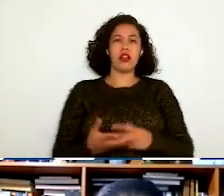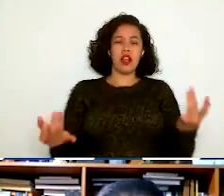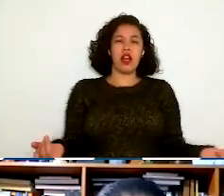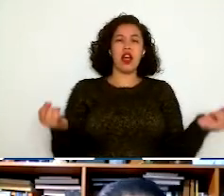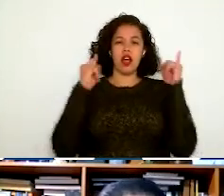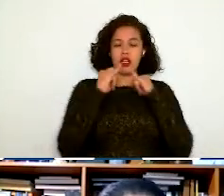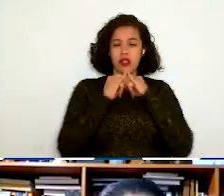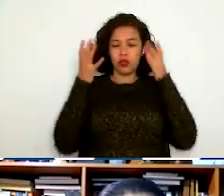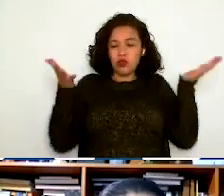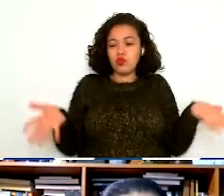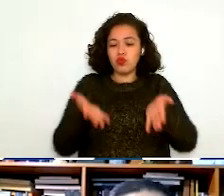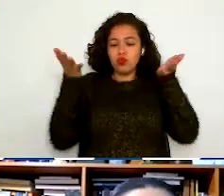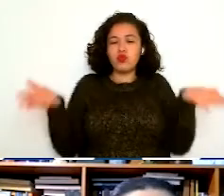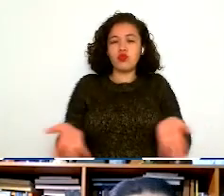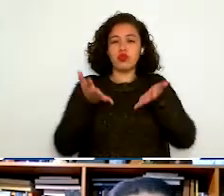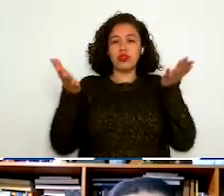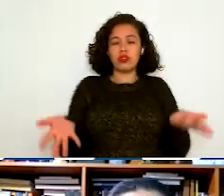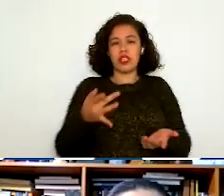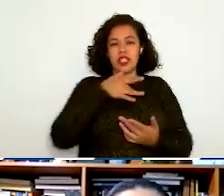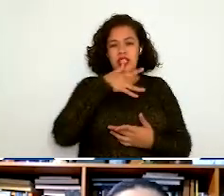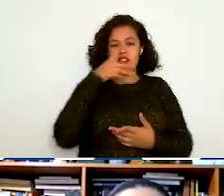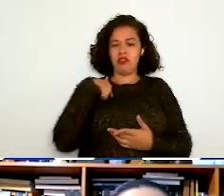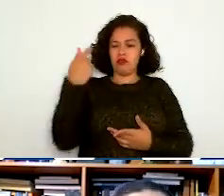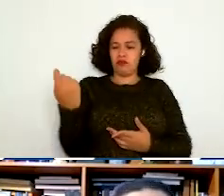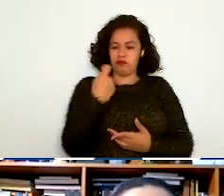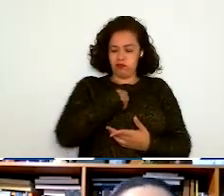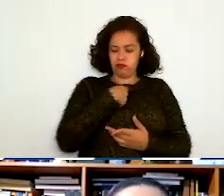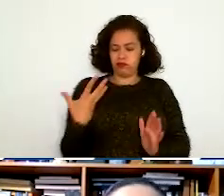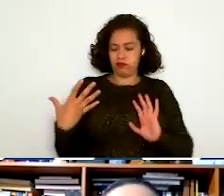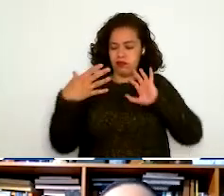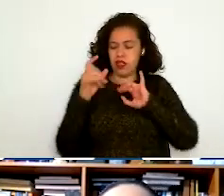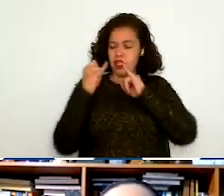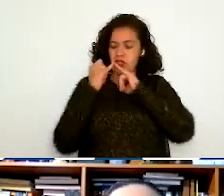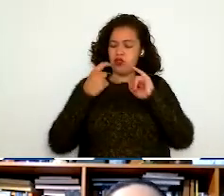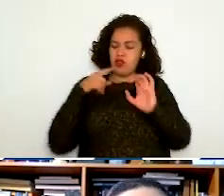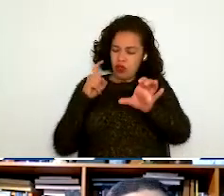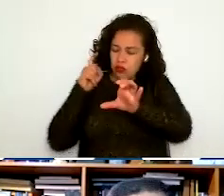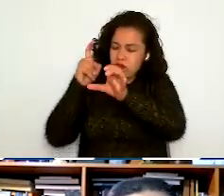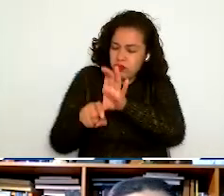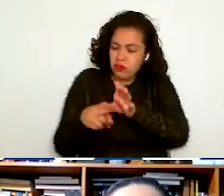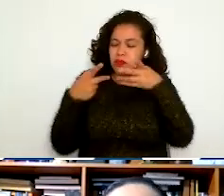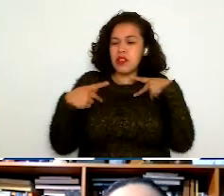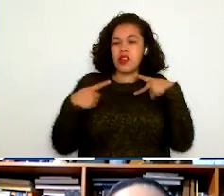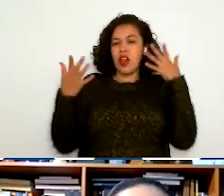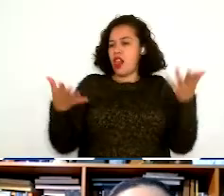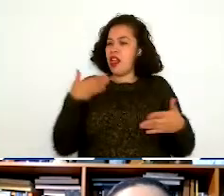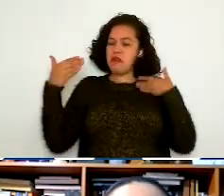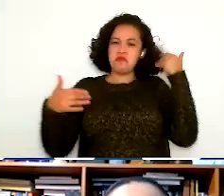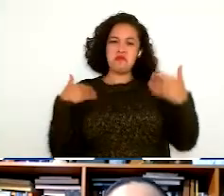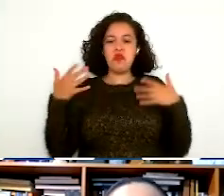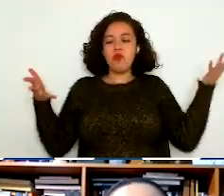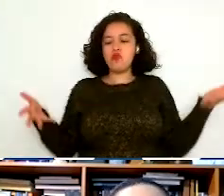promueva el sentirse identificado, el sentirse parte de la institución, el que el personal sea entusiasta, esté